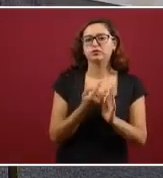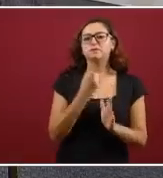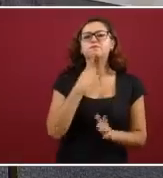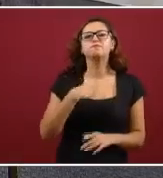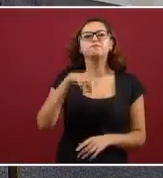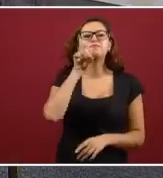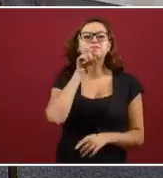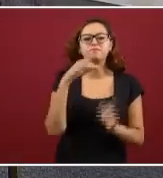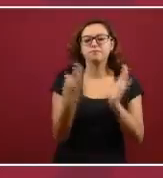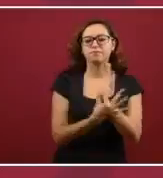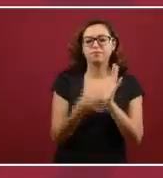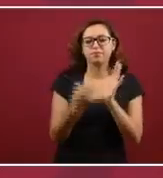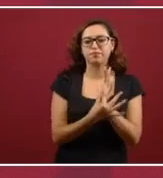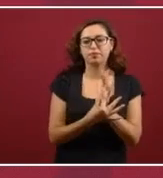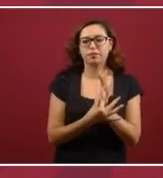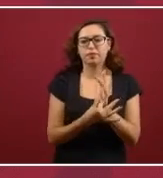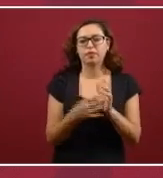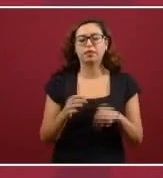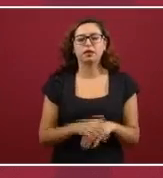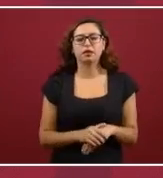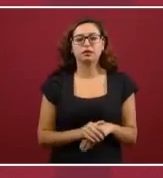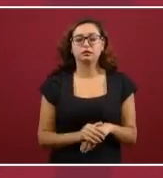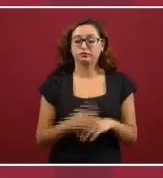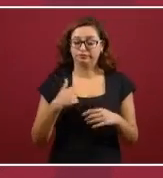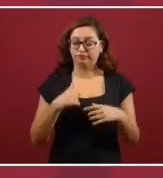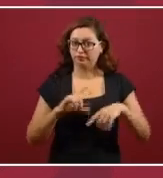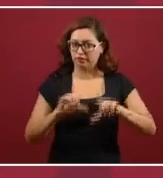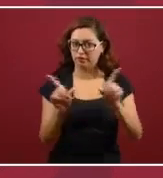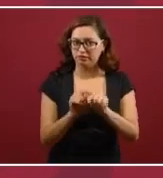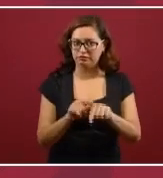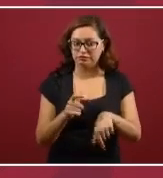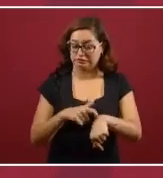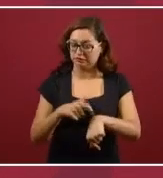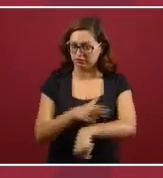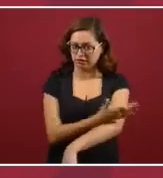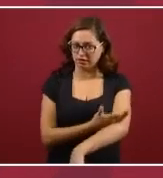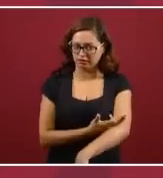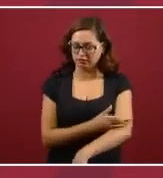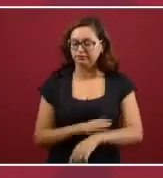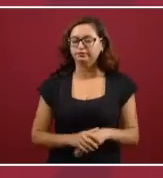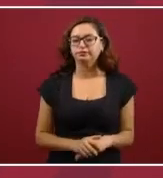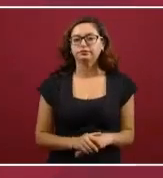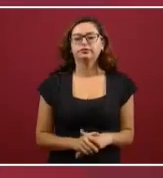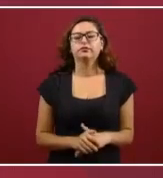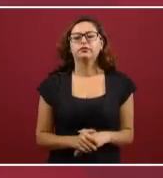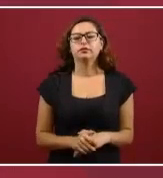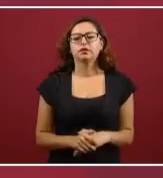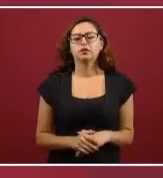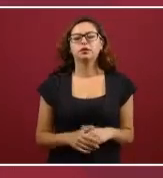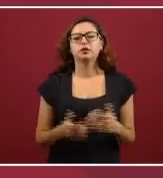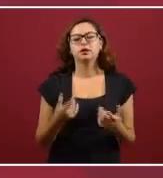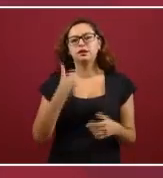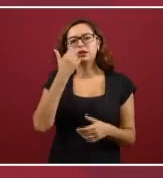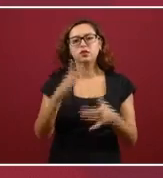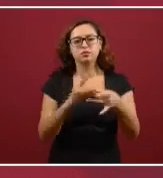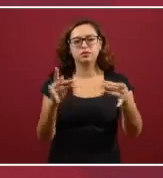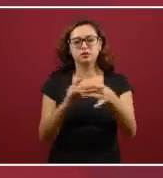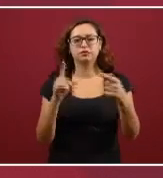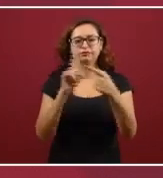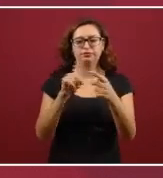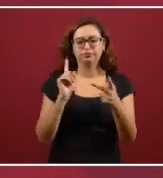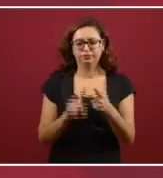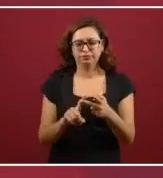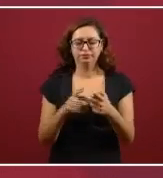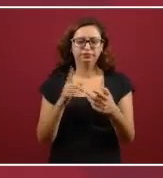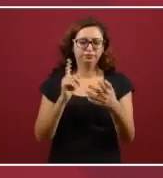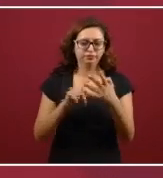decir muy brevemente, porque ya el tiempo va en contra nuestra, que hay que tomar en cuenta en primer lugar que Estados Unidos es la economía más